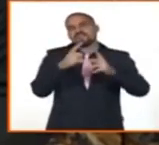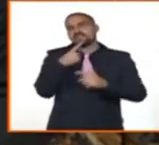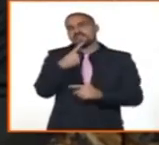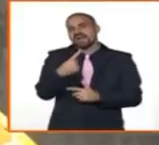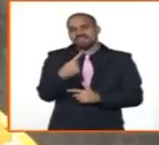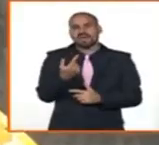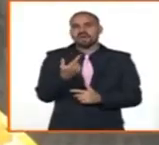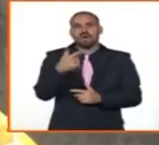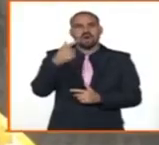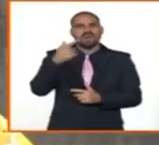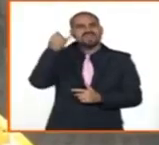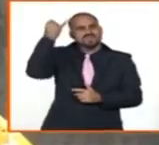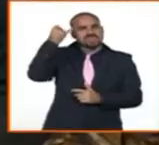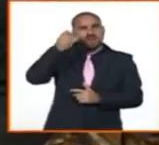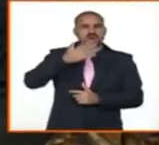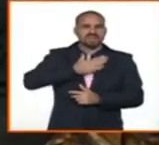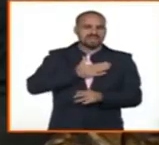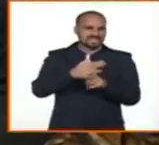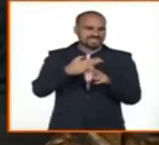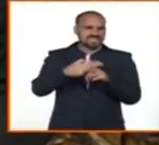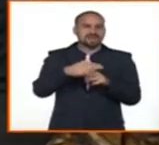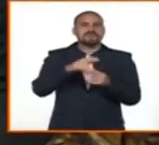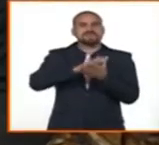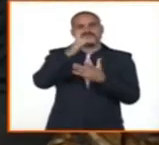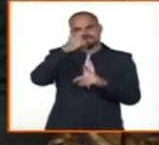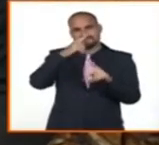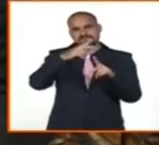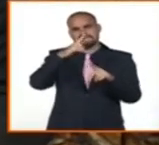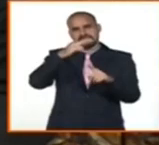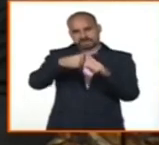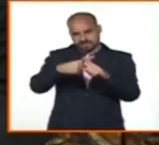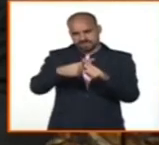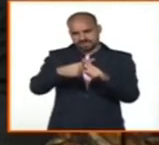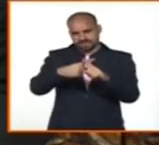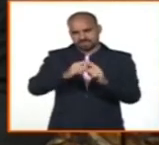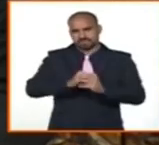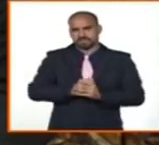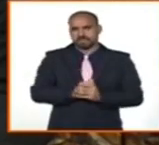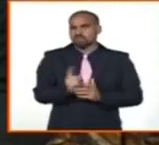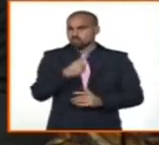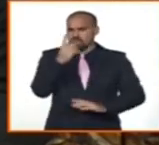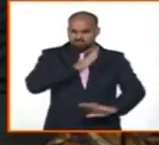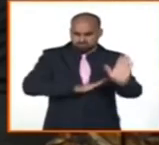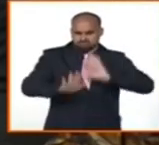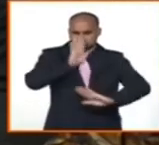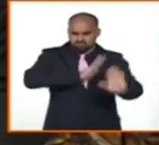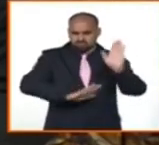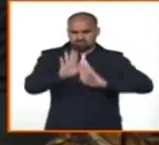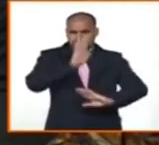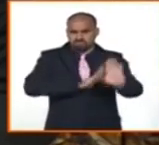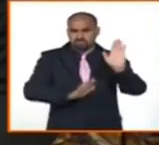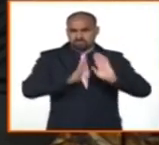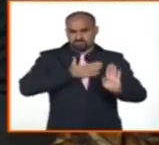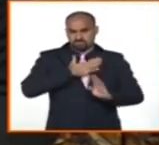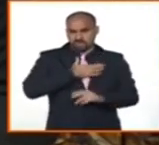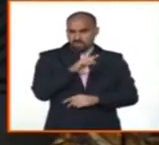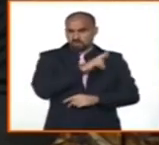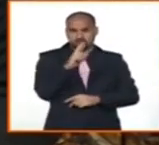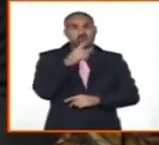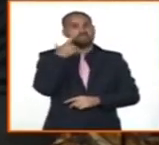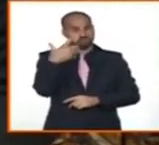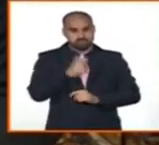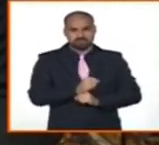del materialismo dialéctico y del materialismo histórico. Y la defensa de la dialéctica en la revolución, Yo creo que ha sido básica para que nos